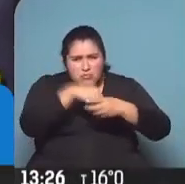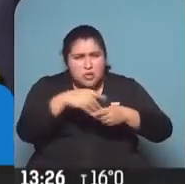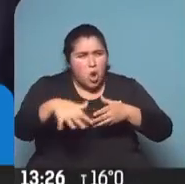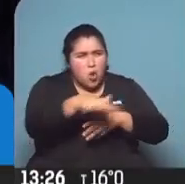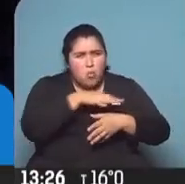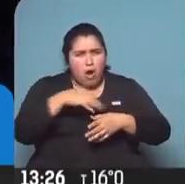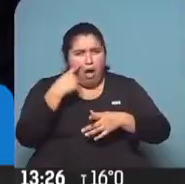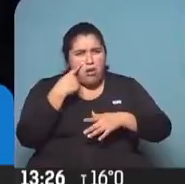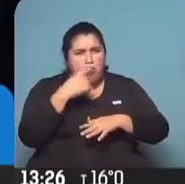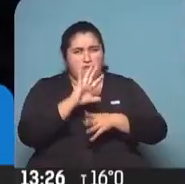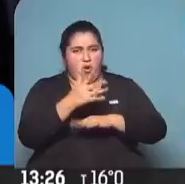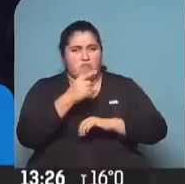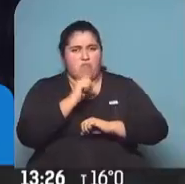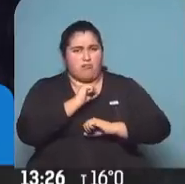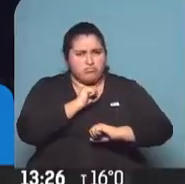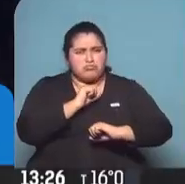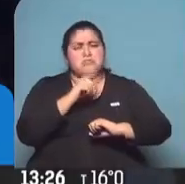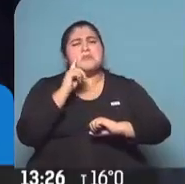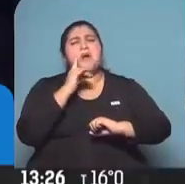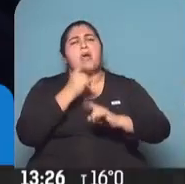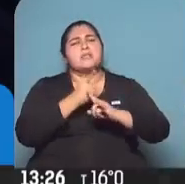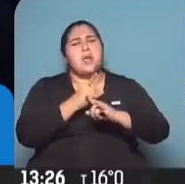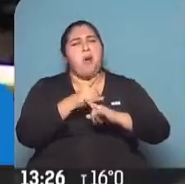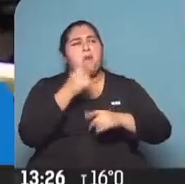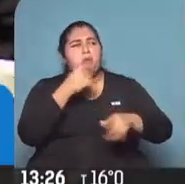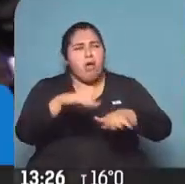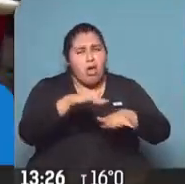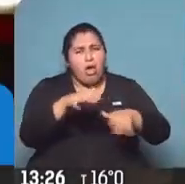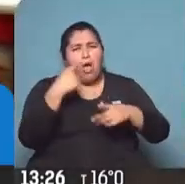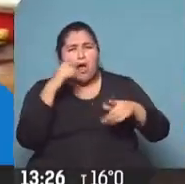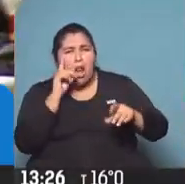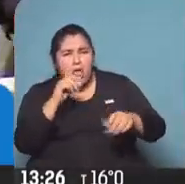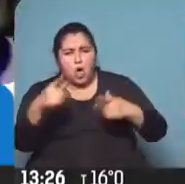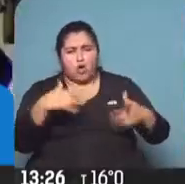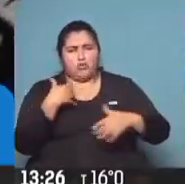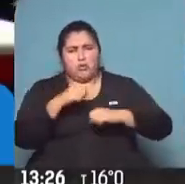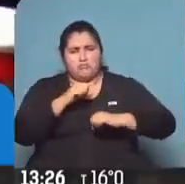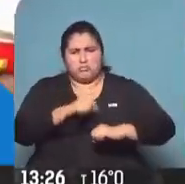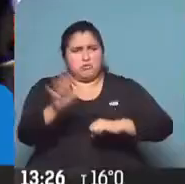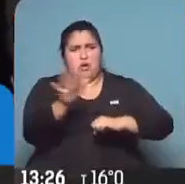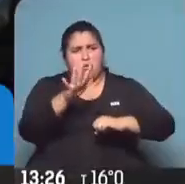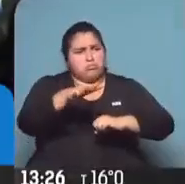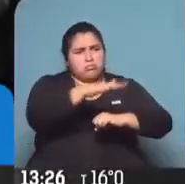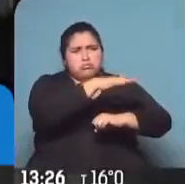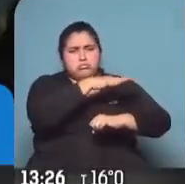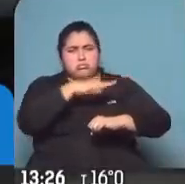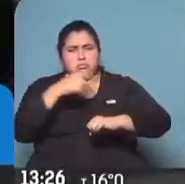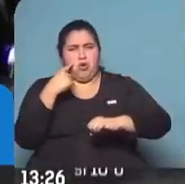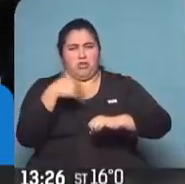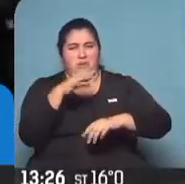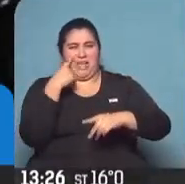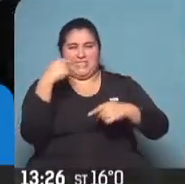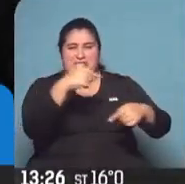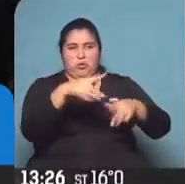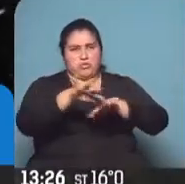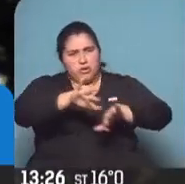forma satisfactoria alteraciones graves que ponen en peligro las sociales y las instituciones